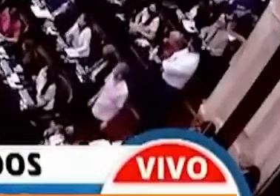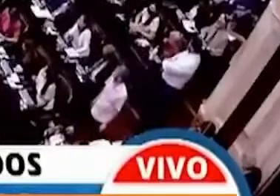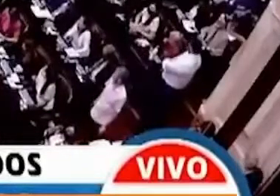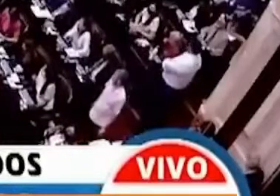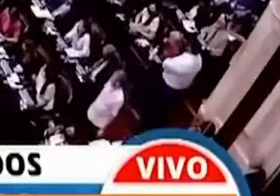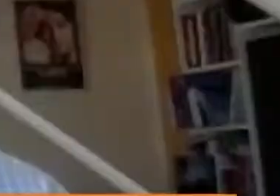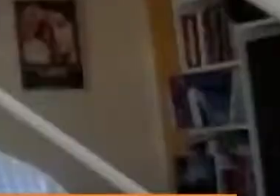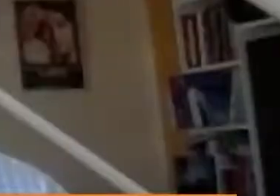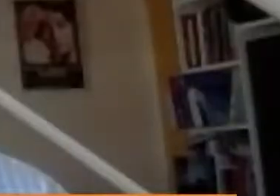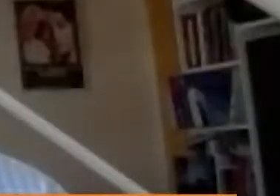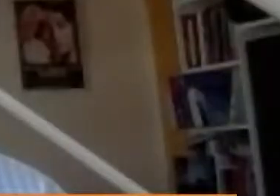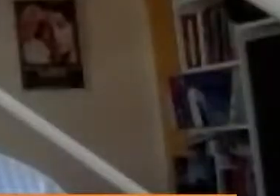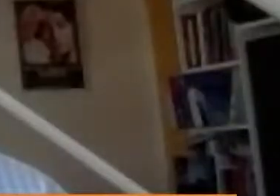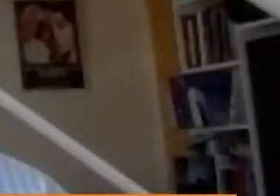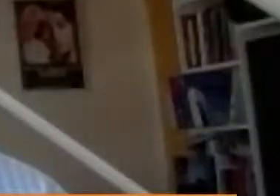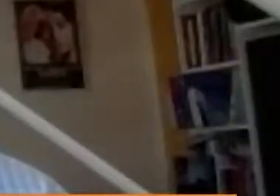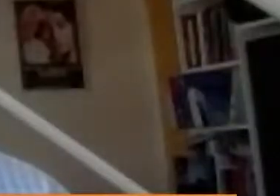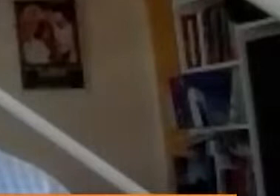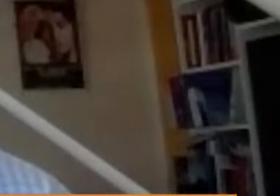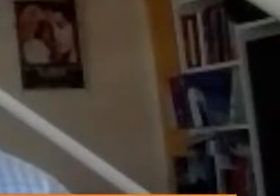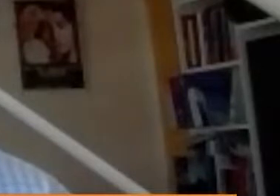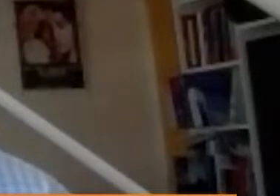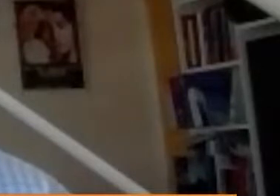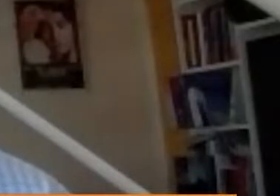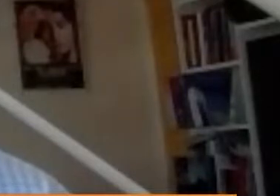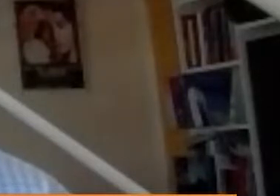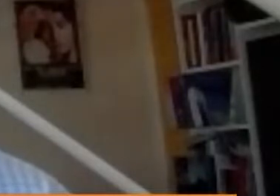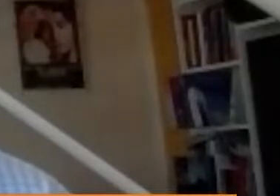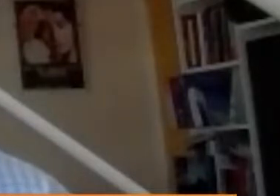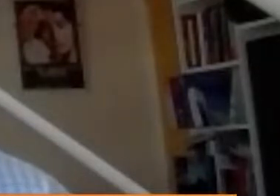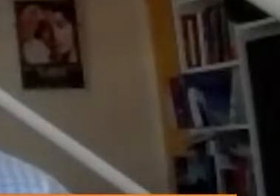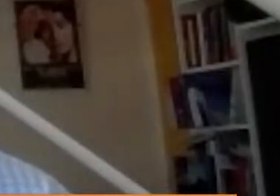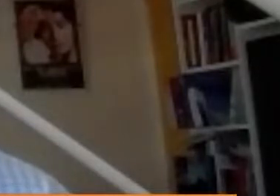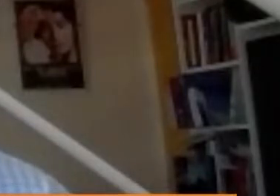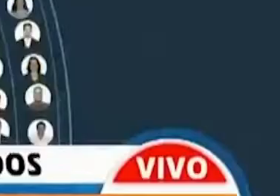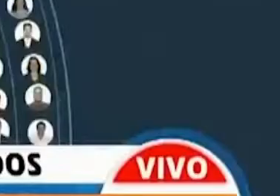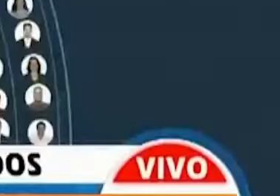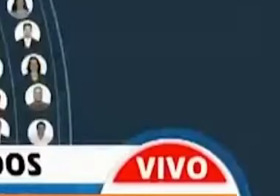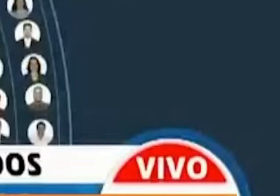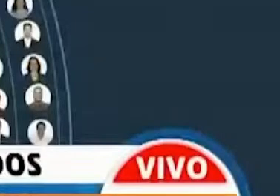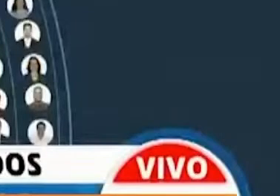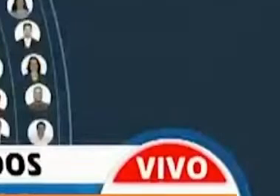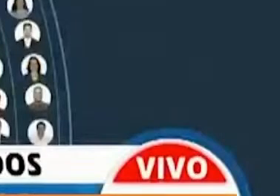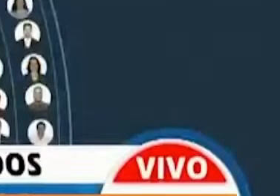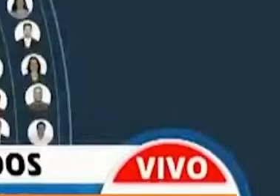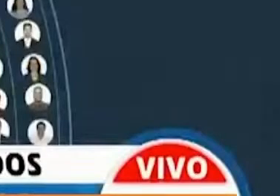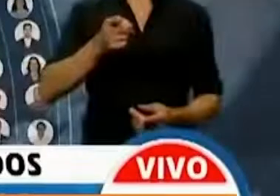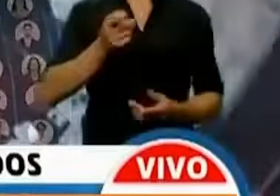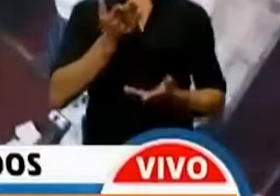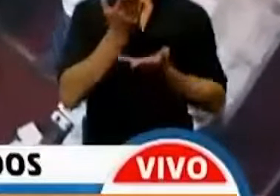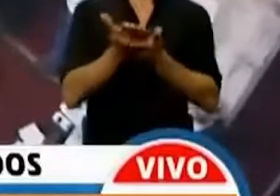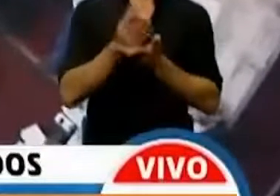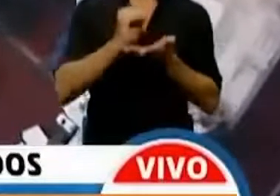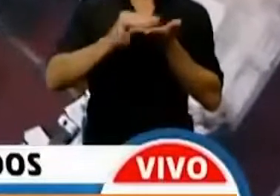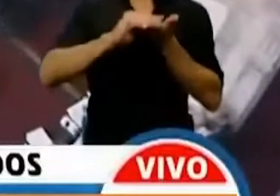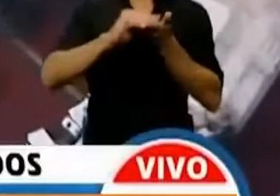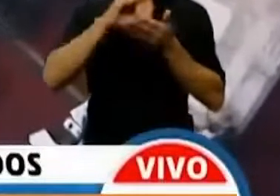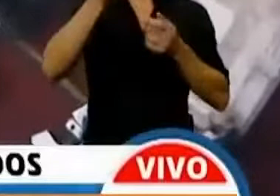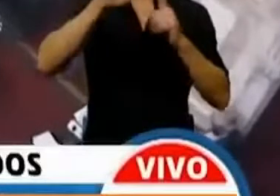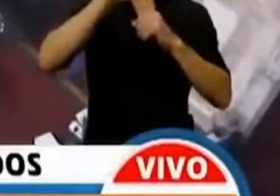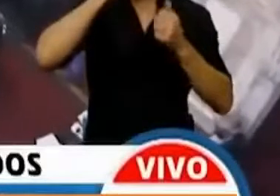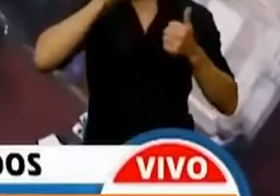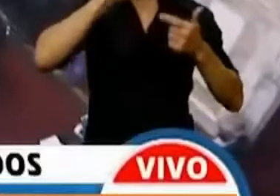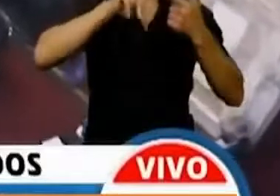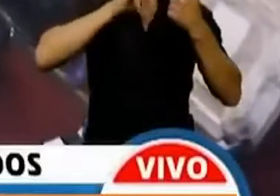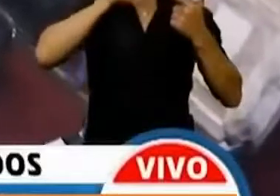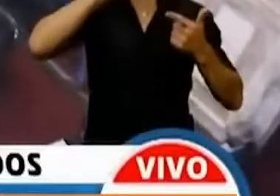cosecha de trigo, que es una cosecha récord, es verdad, le va a generar durante el verano los dólares como para seguir estirando de la cuerda, pero la verdad